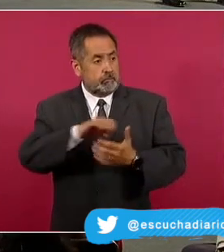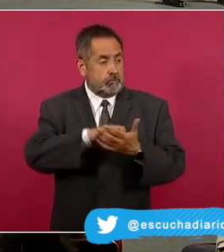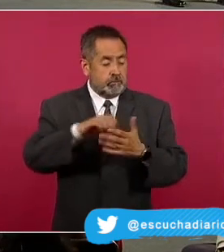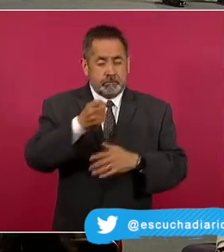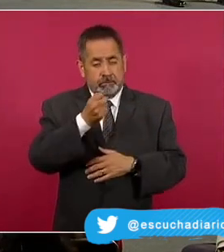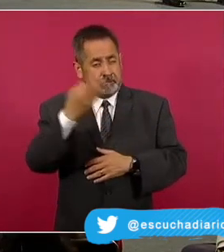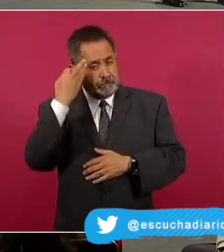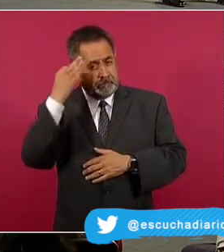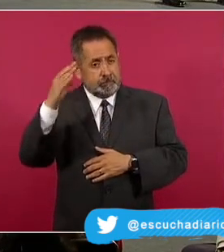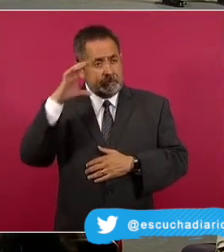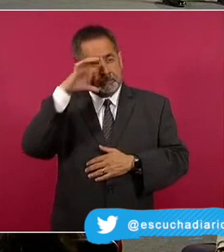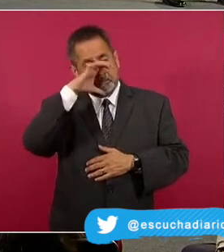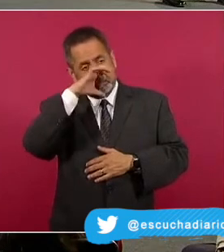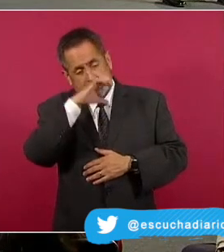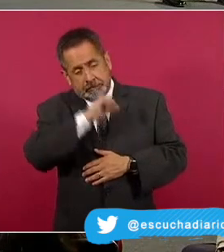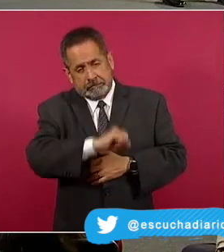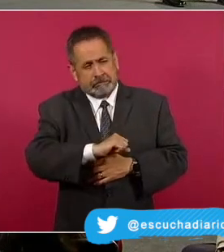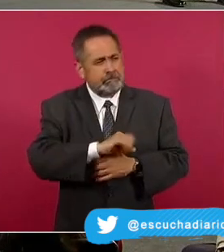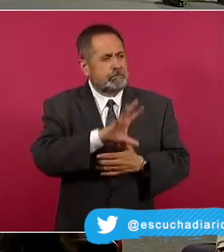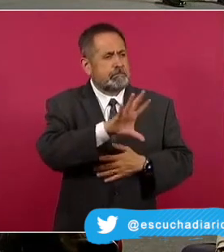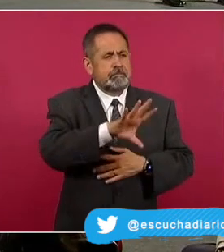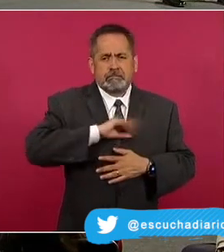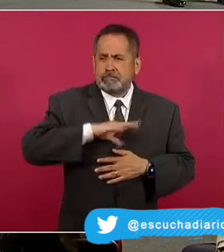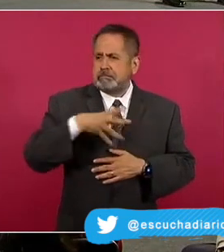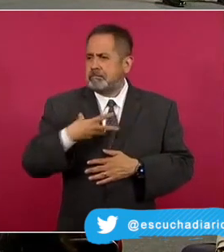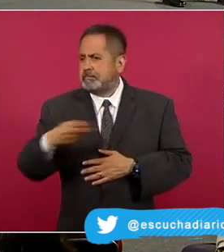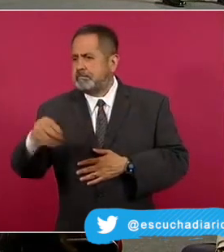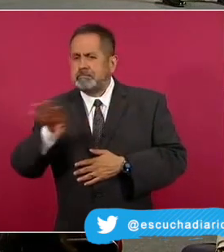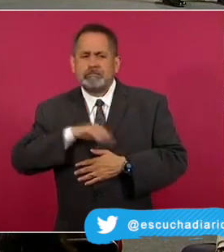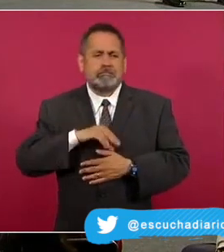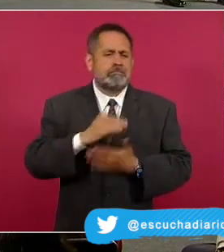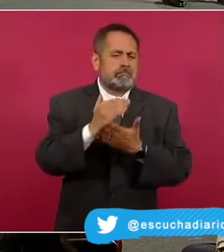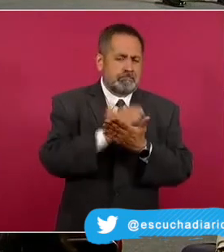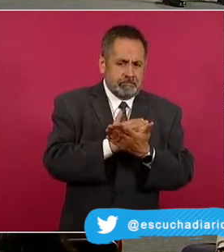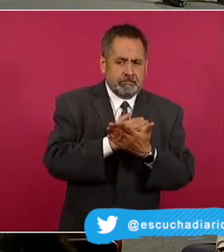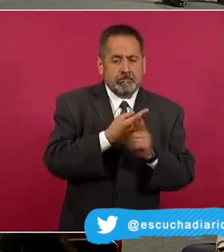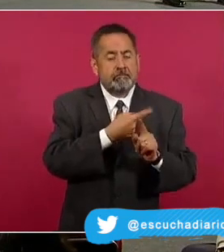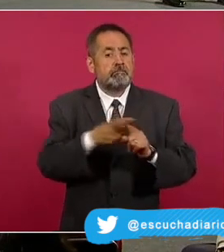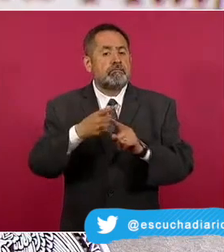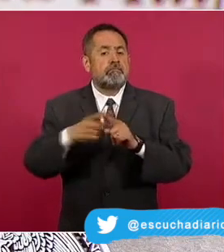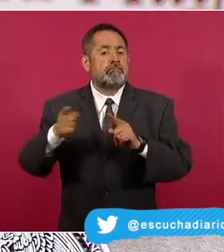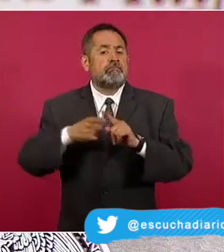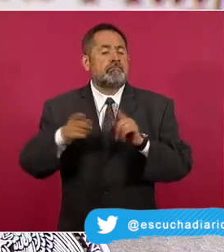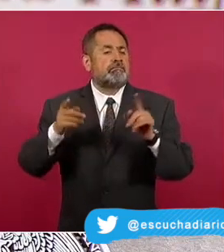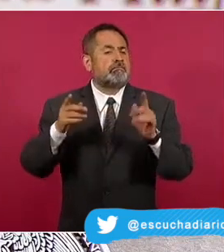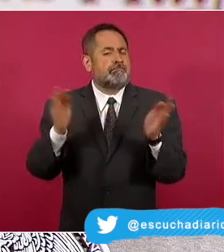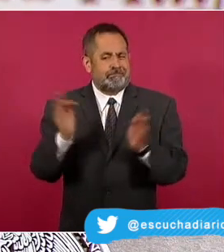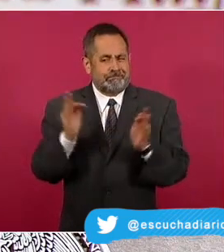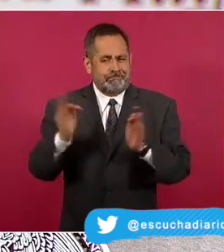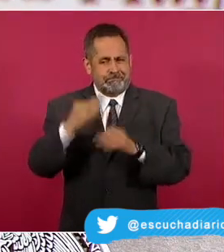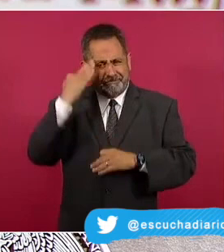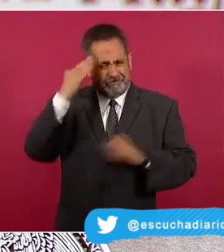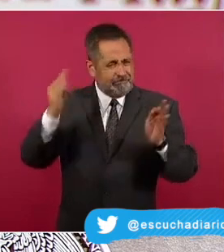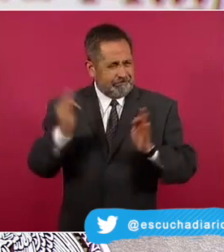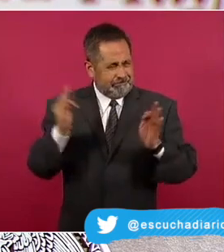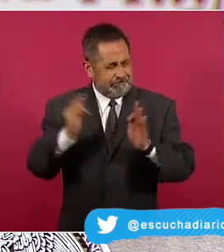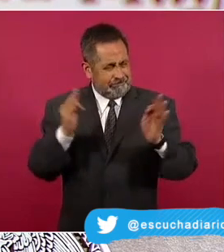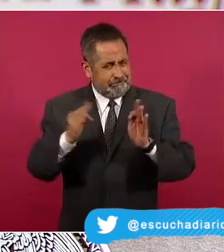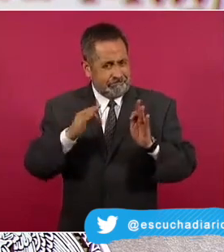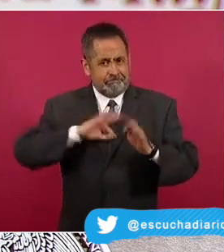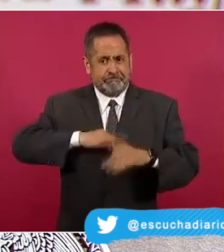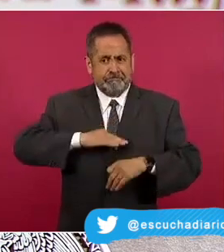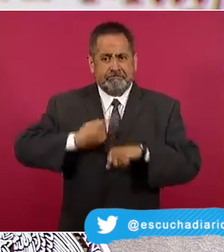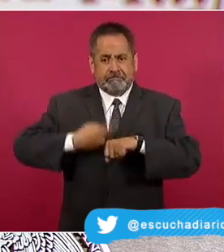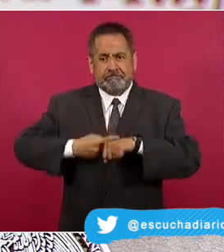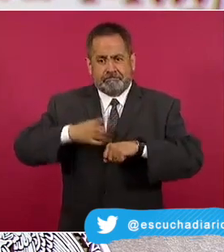de 99% en camas con respirador mecánico y 94% en camas generales. En cuanto a la vacunación